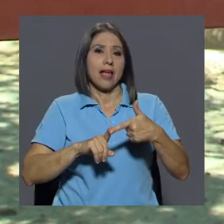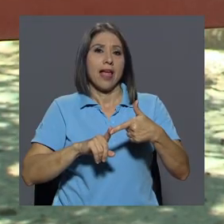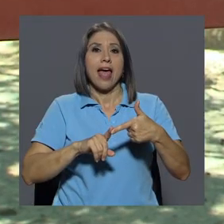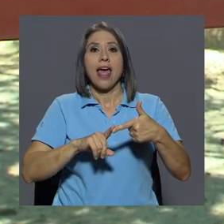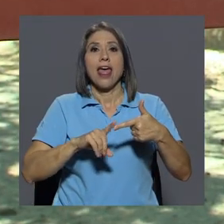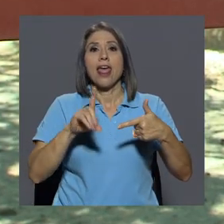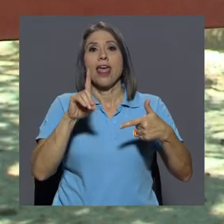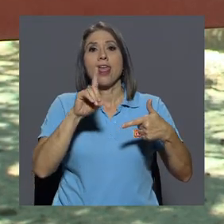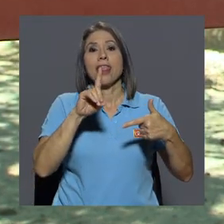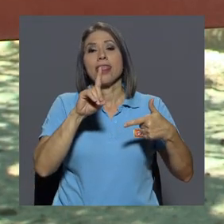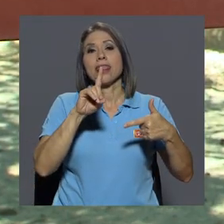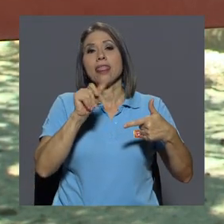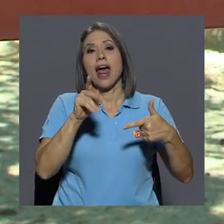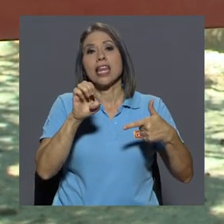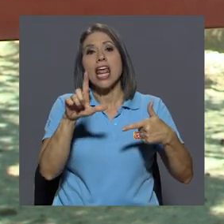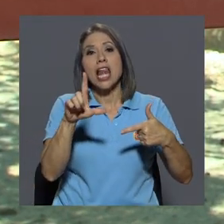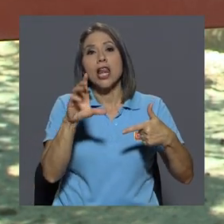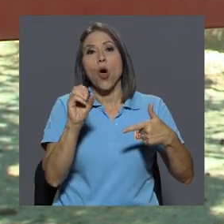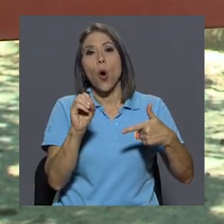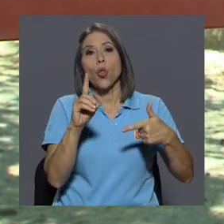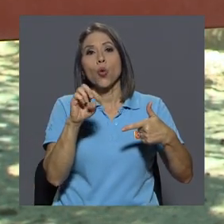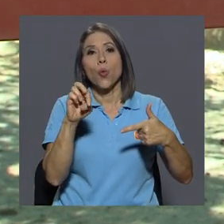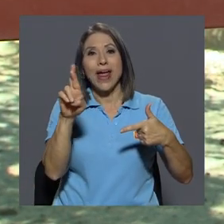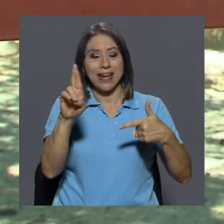Daniel Oduber, Luis Alberto Monge,